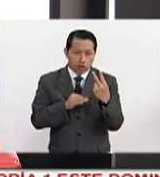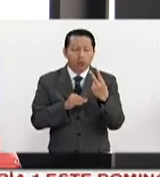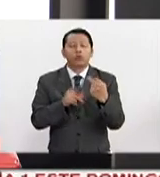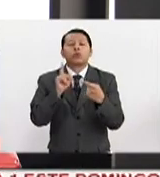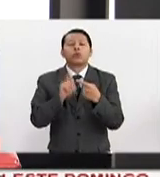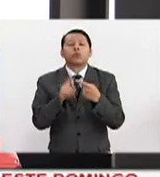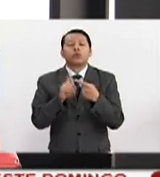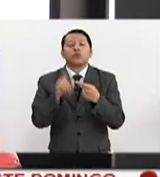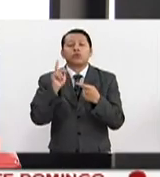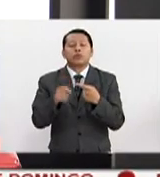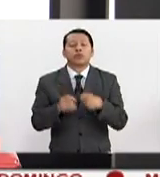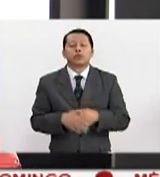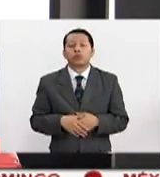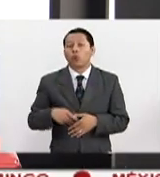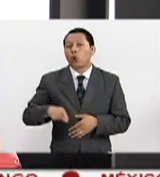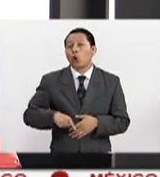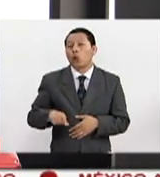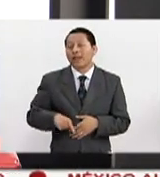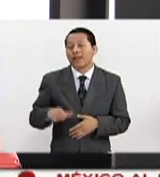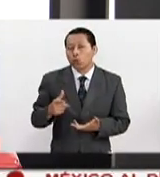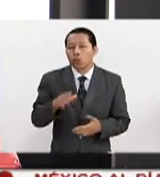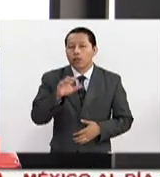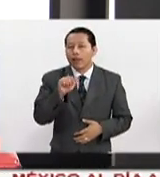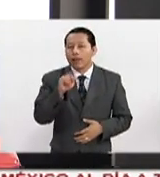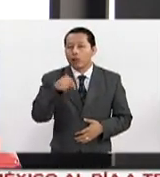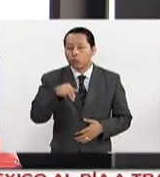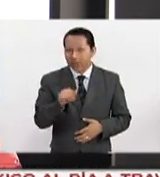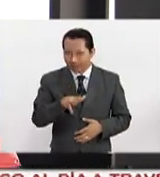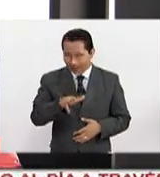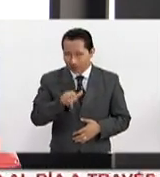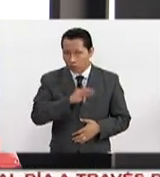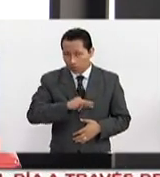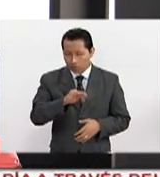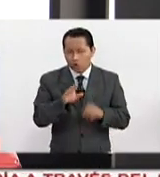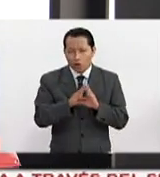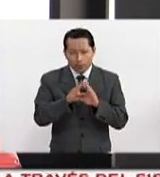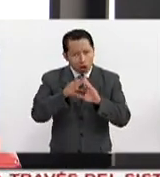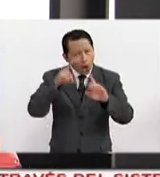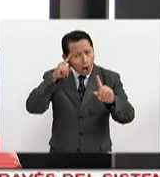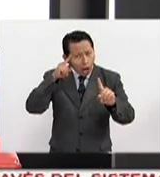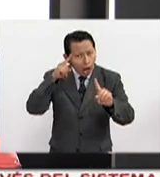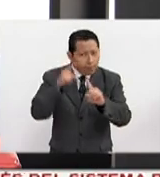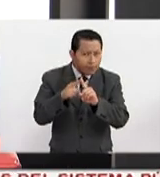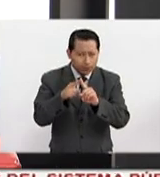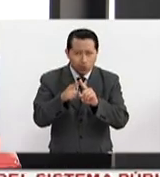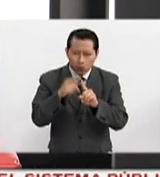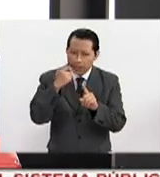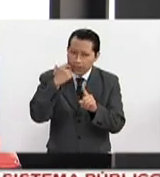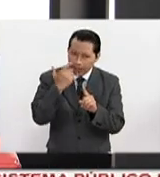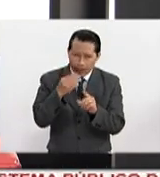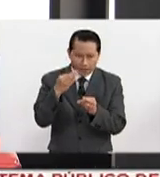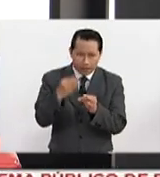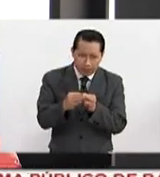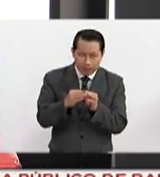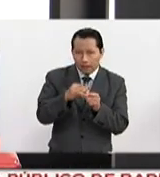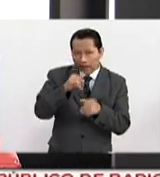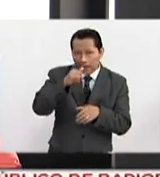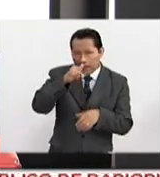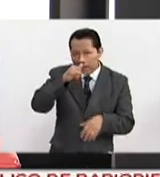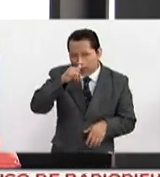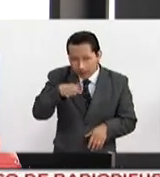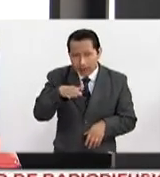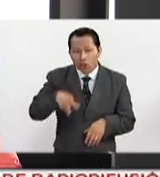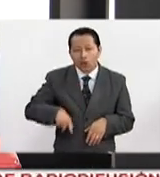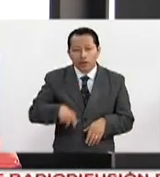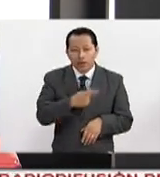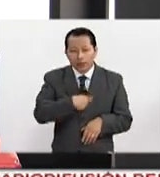primero es que el gobierno de Cataluña consiguió su objetivo. O sea, provocó y el gobierno español cayó. Es